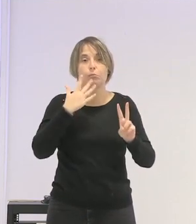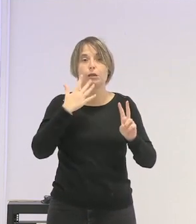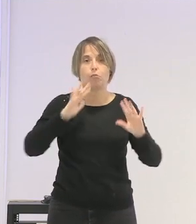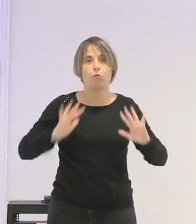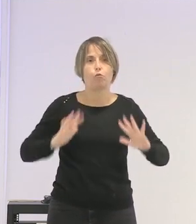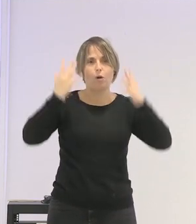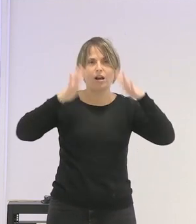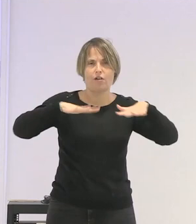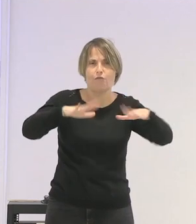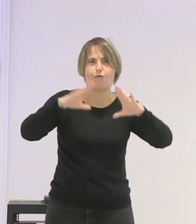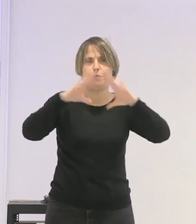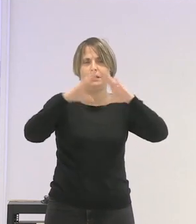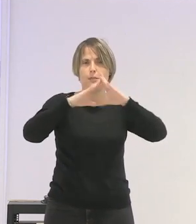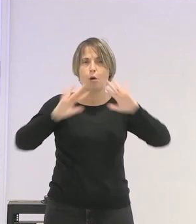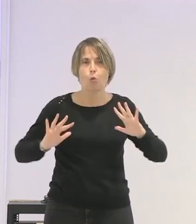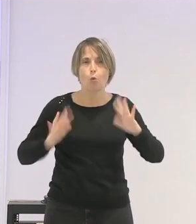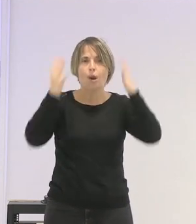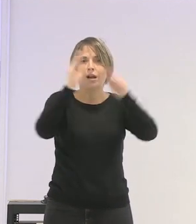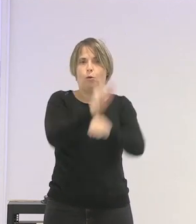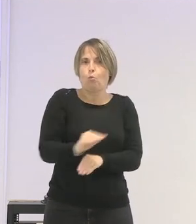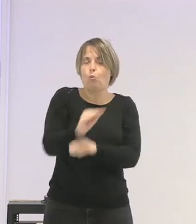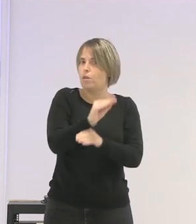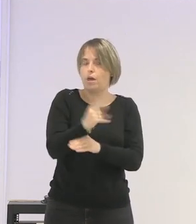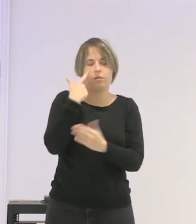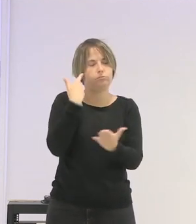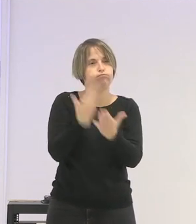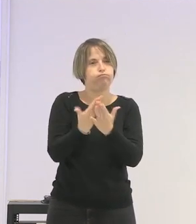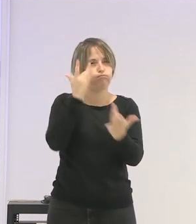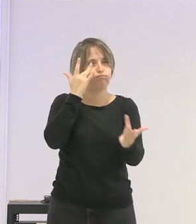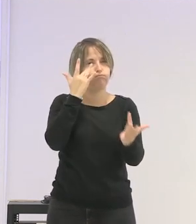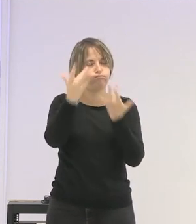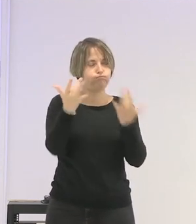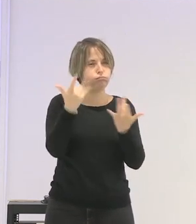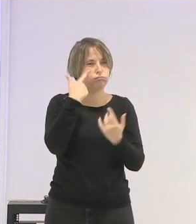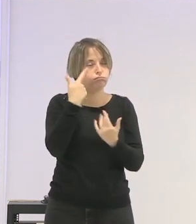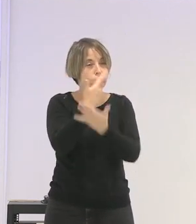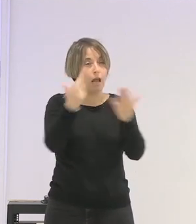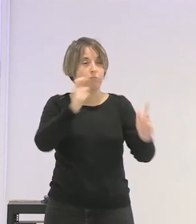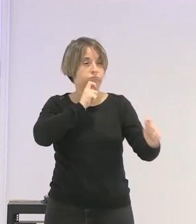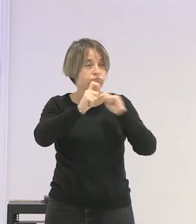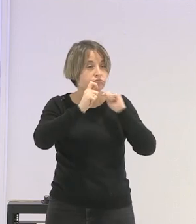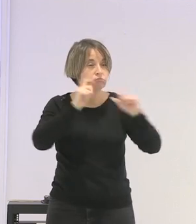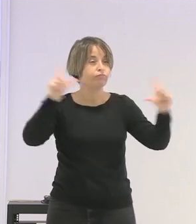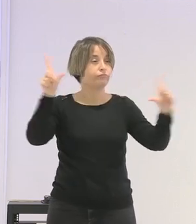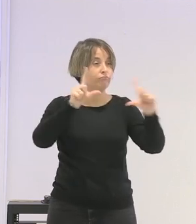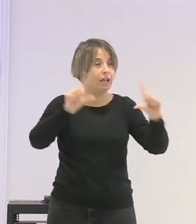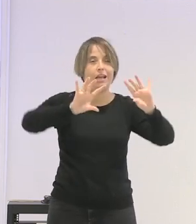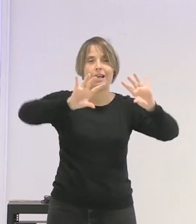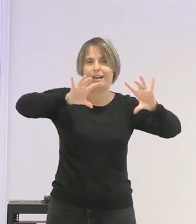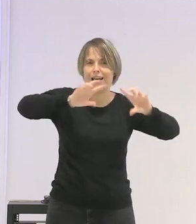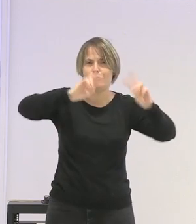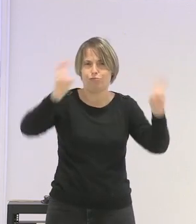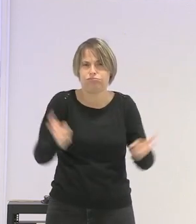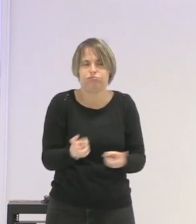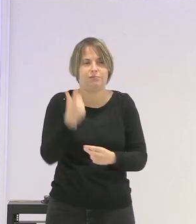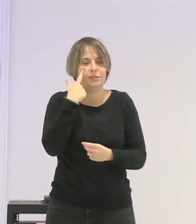¿no?, la huelga de cuidados, yo creo que ha puesto sobre la mesa, sobre la palestra, en los medios de comunicación, no sé, ahora